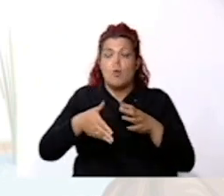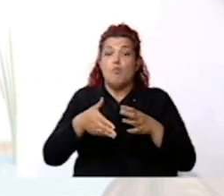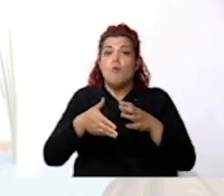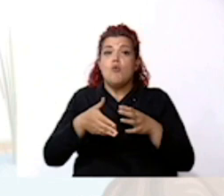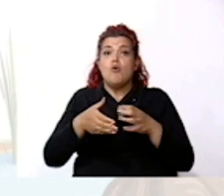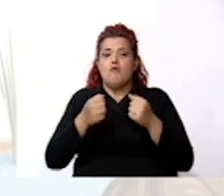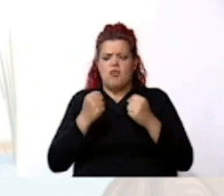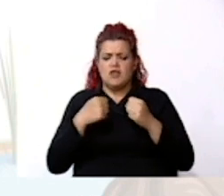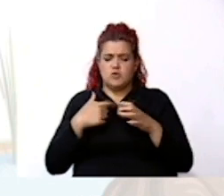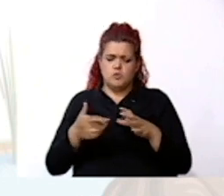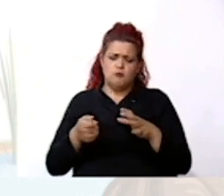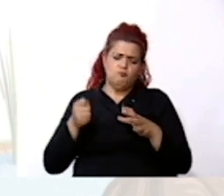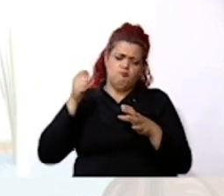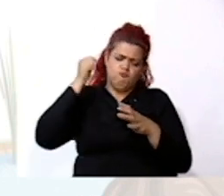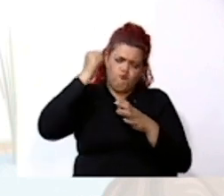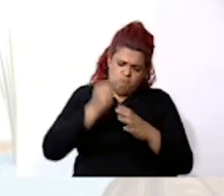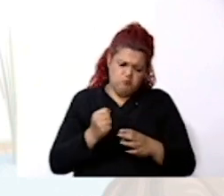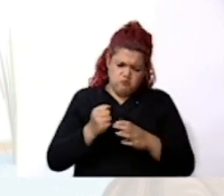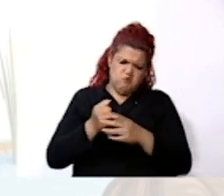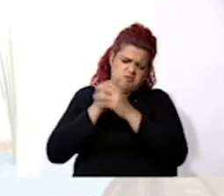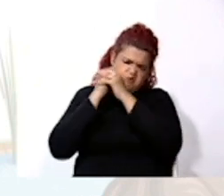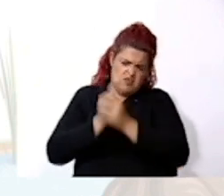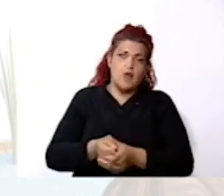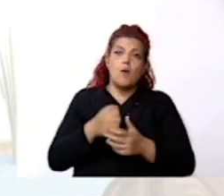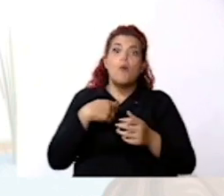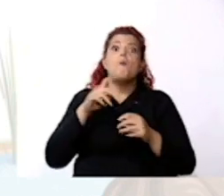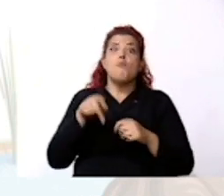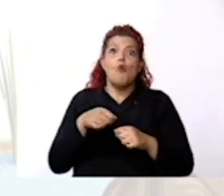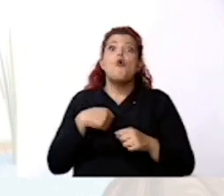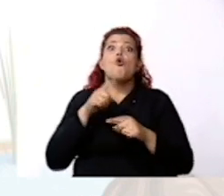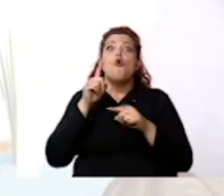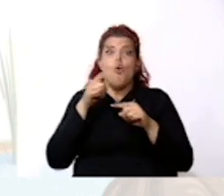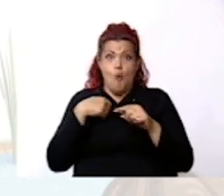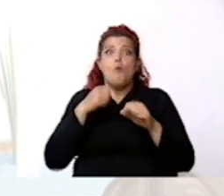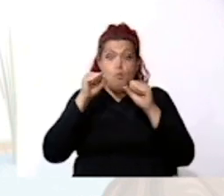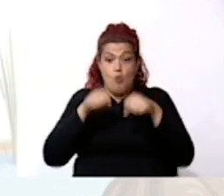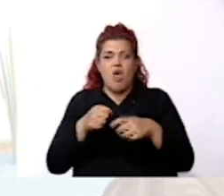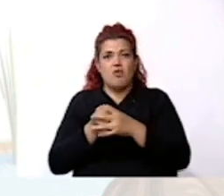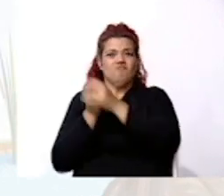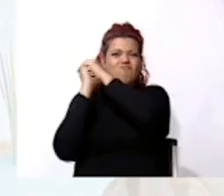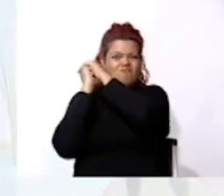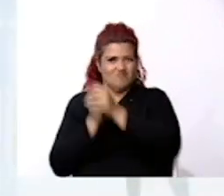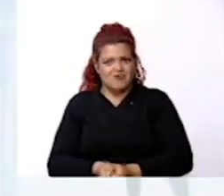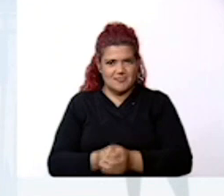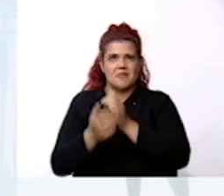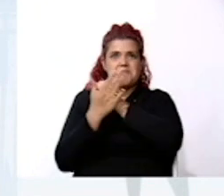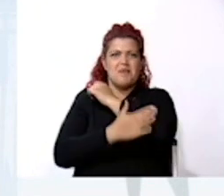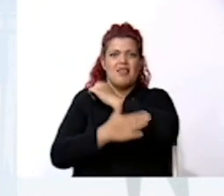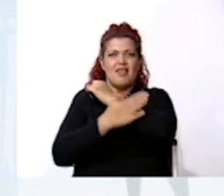Le podemos ejercer una fuerza y eso nos ayuda a picar leña. ¿En qué han visto ustedes una cuña?